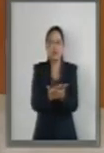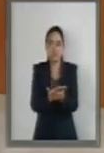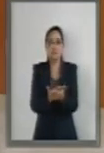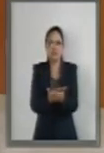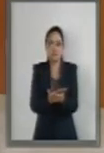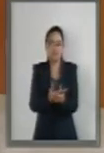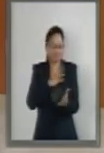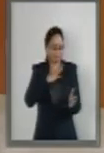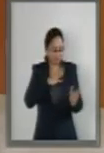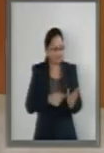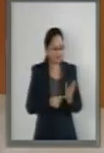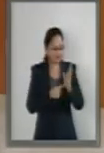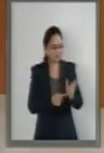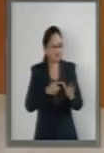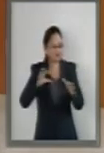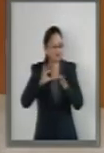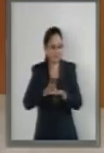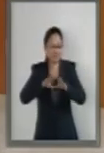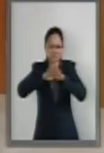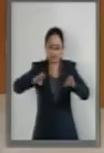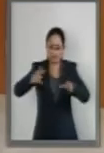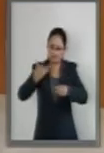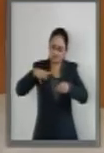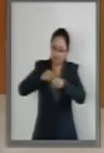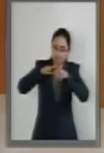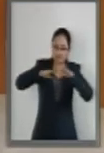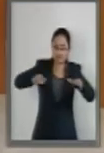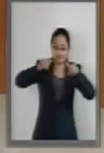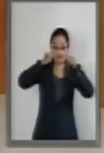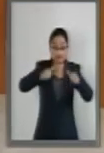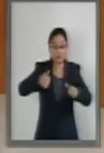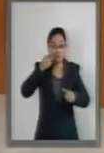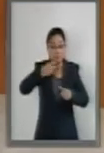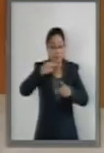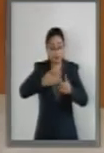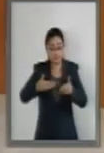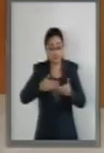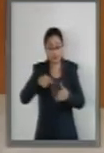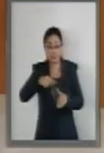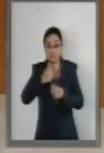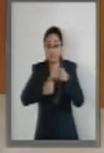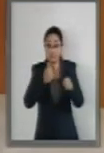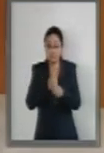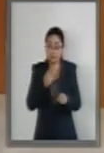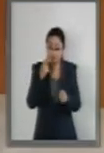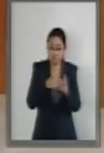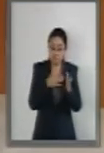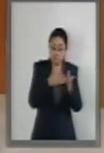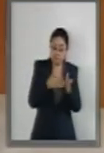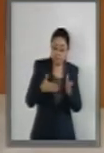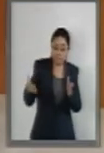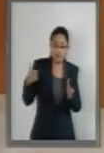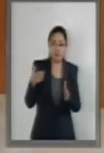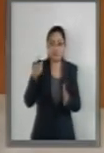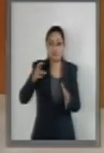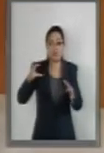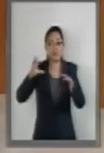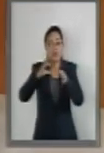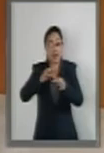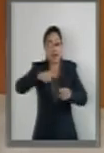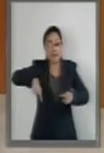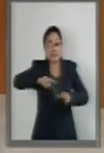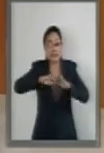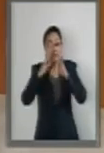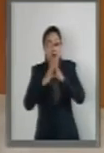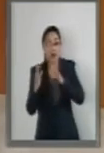urbano democrático e incluyente, muy propio para el siglo XXI. Un modelo urbano que se adapte al ciudadano y